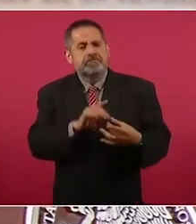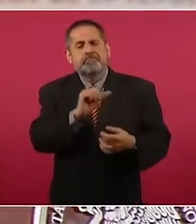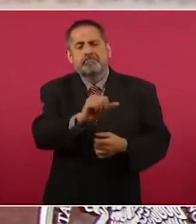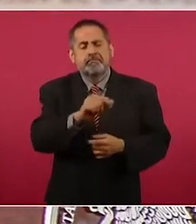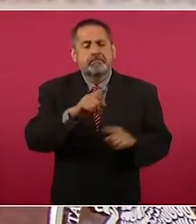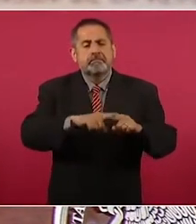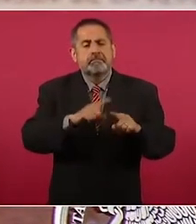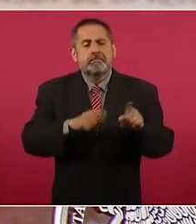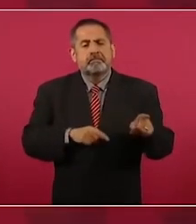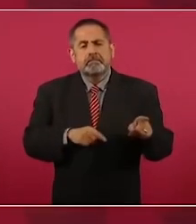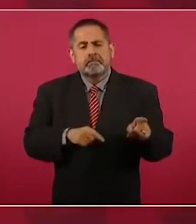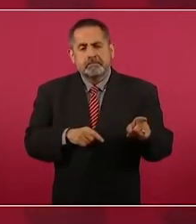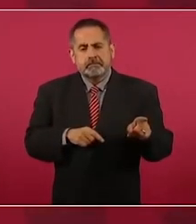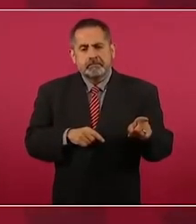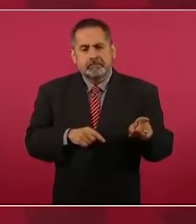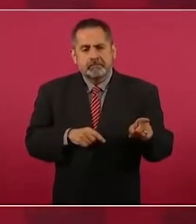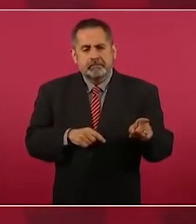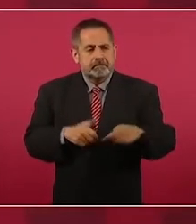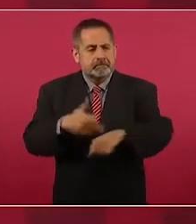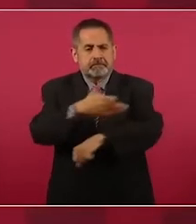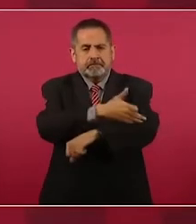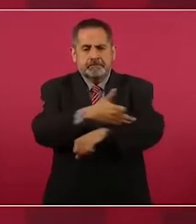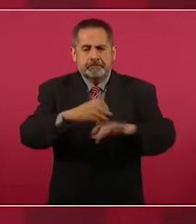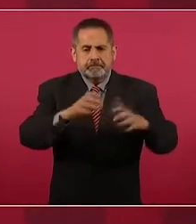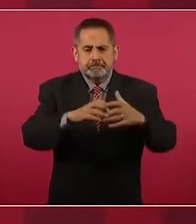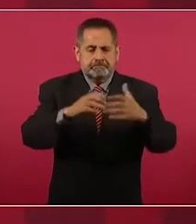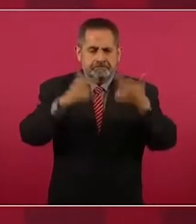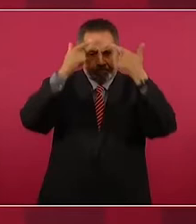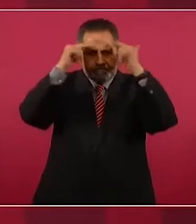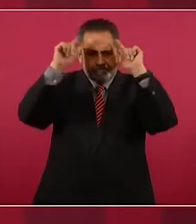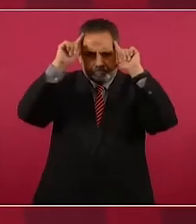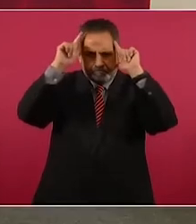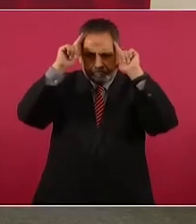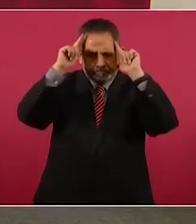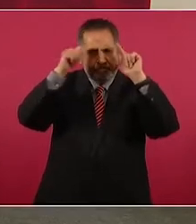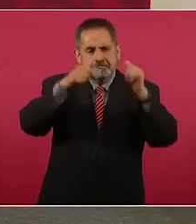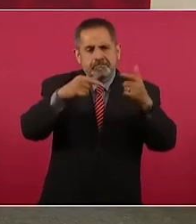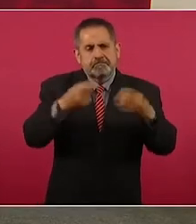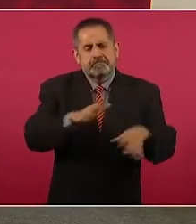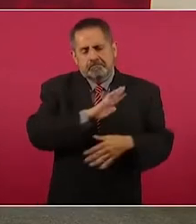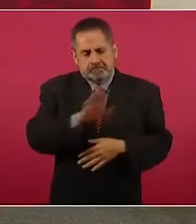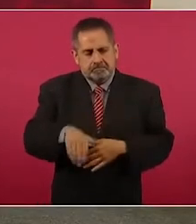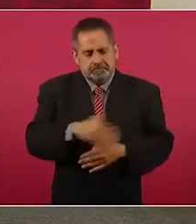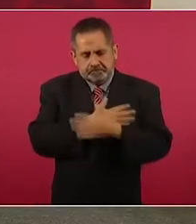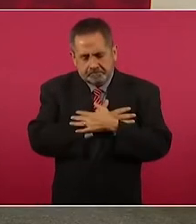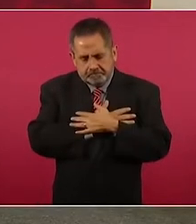a las familias de los marinos que perdieron la vida